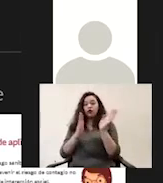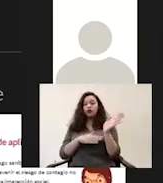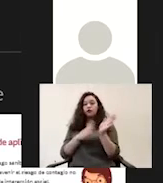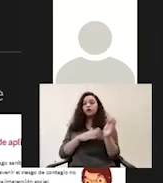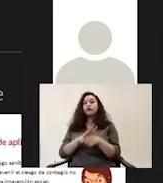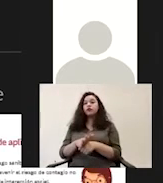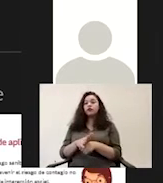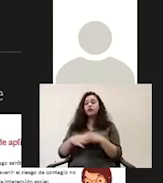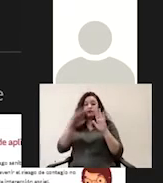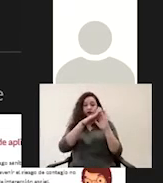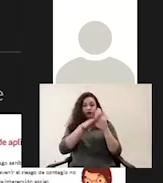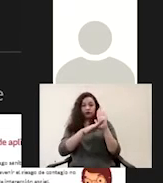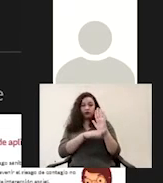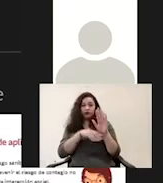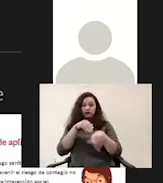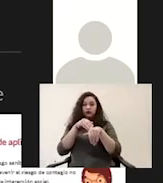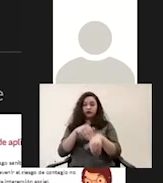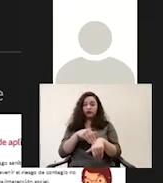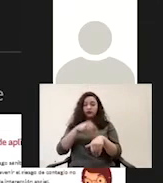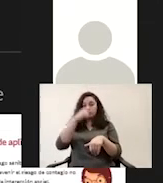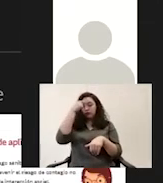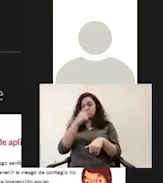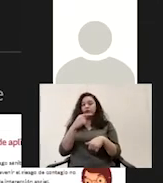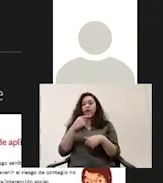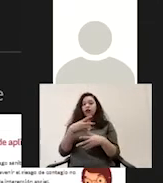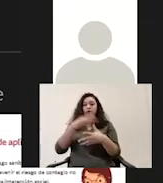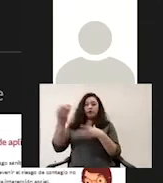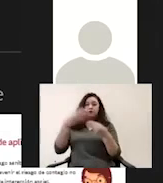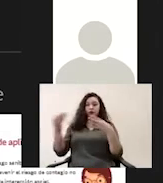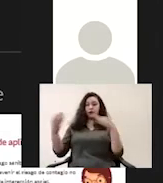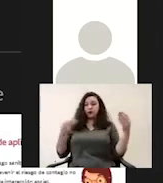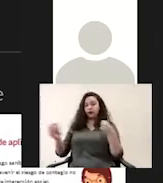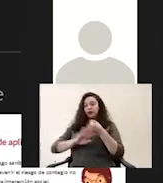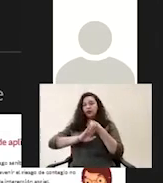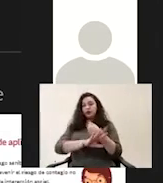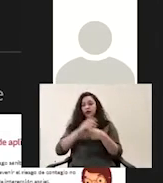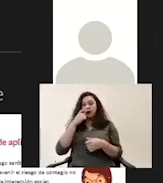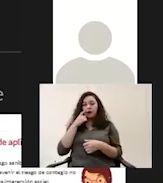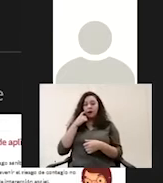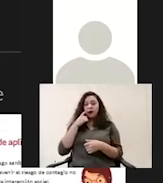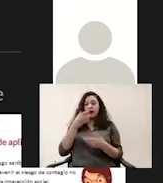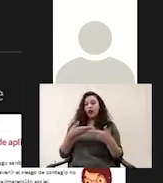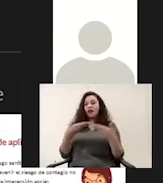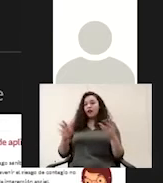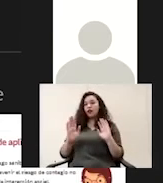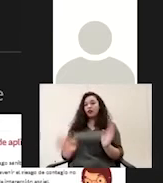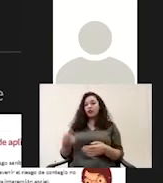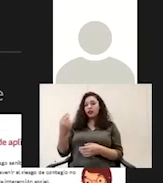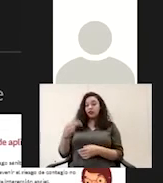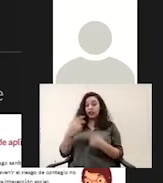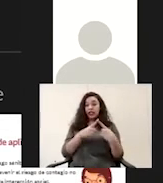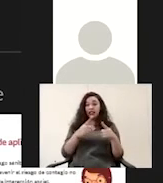establecer las medidas que se necesitan para evitar la propagación de este virus, que ahora conocemos ya distintas